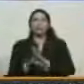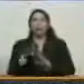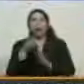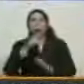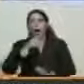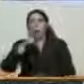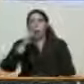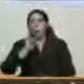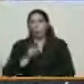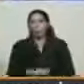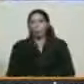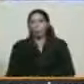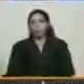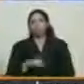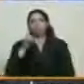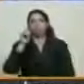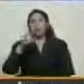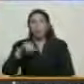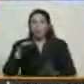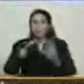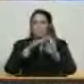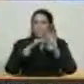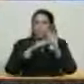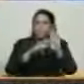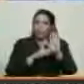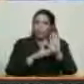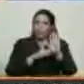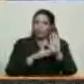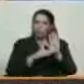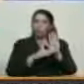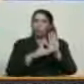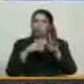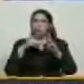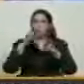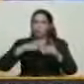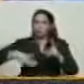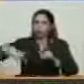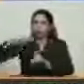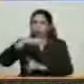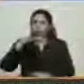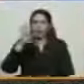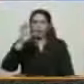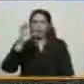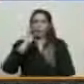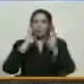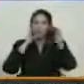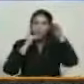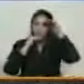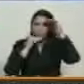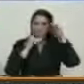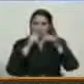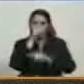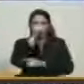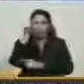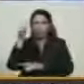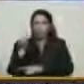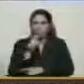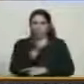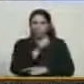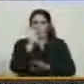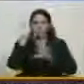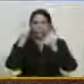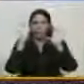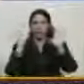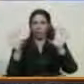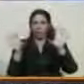Estamos estableciendo también las prioridades en el resto del país. Vamos a estar atendiendo entonces a cada una de las regiones desde ese